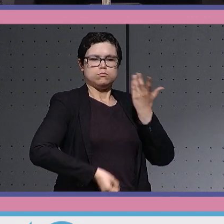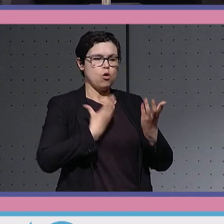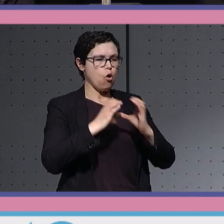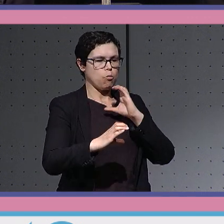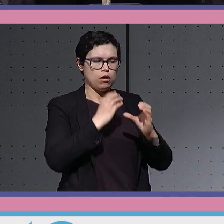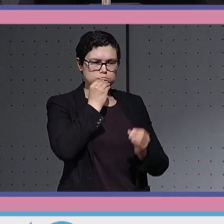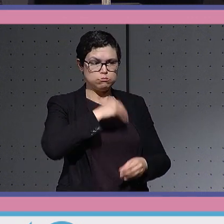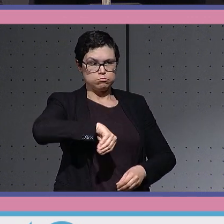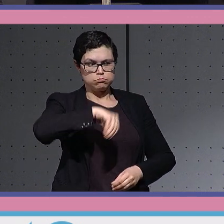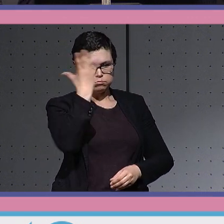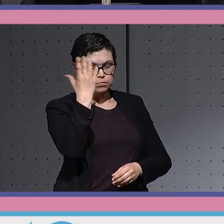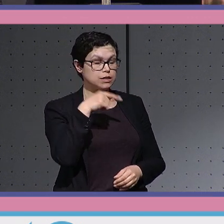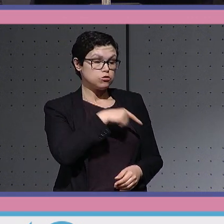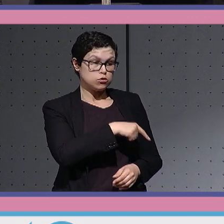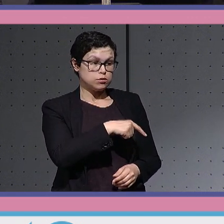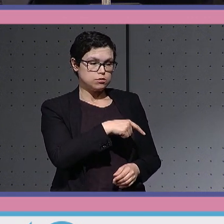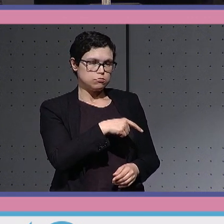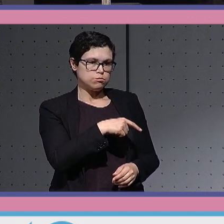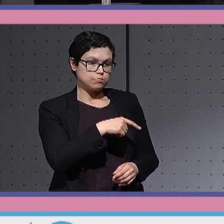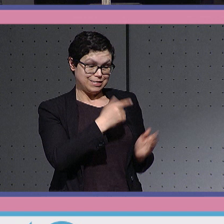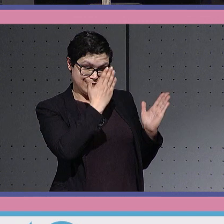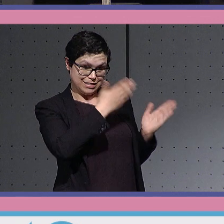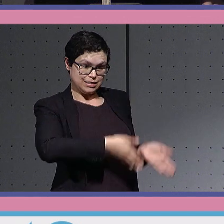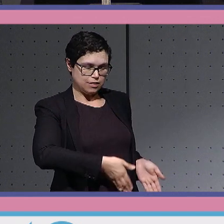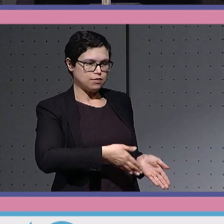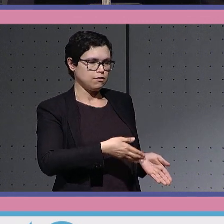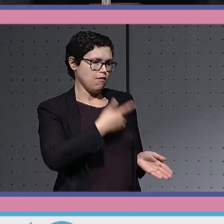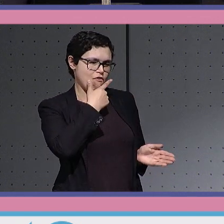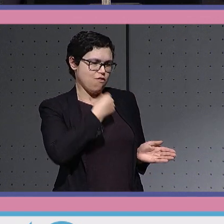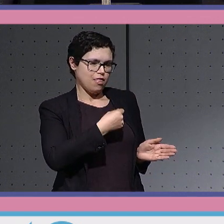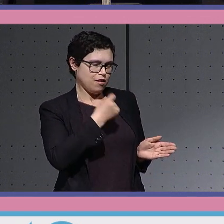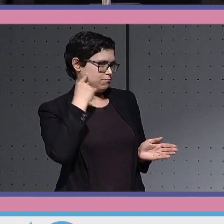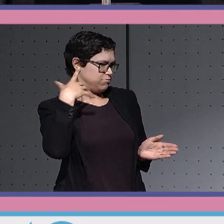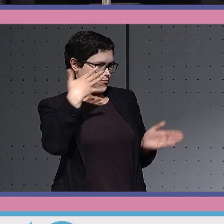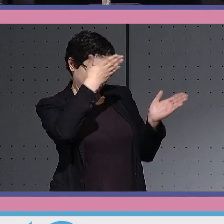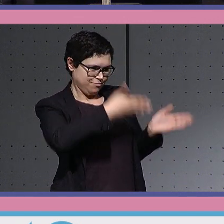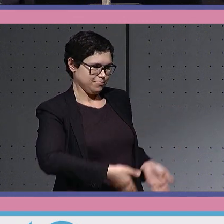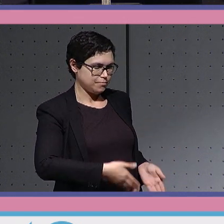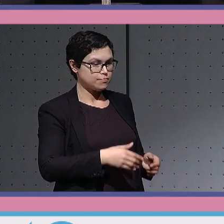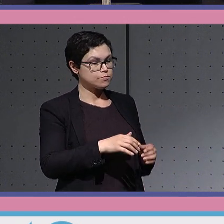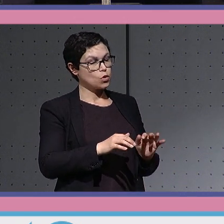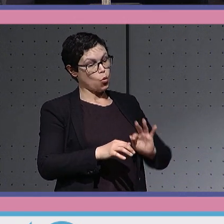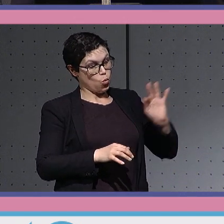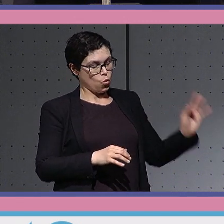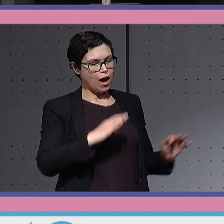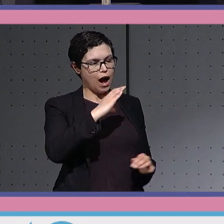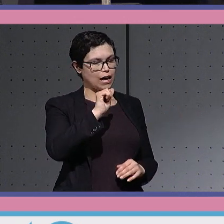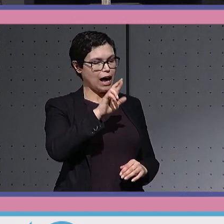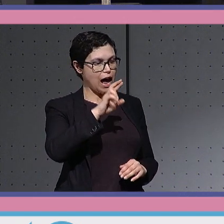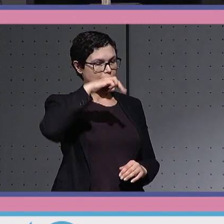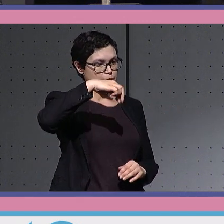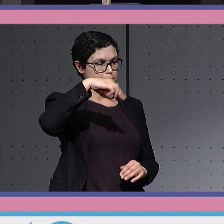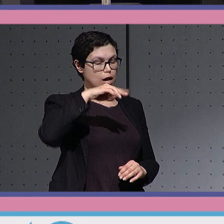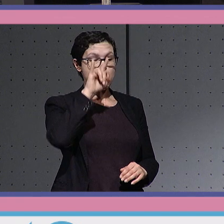cercana, con lo cual yo creo que eso adorna también mucho el currículum de una persona. A Carmen Moreno, pues he tenido el placer